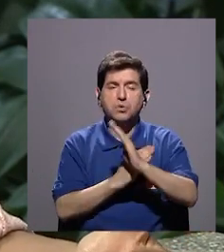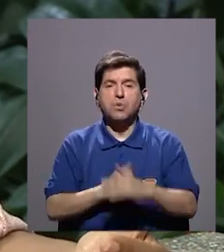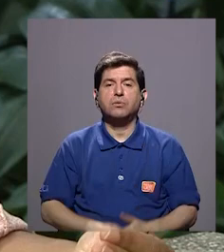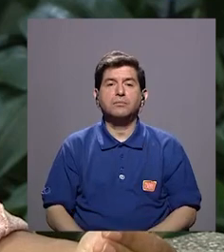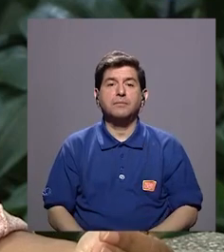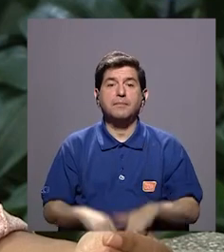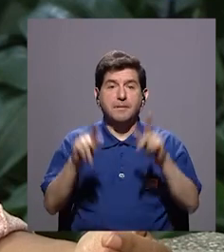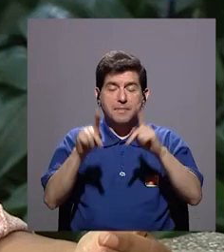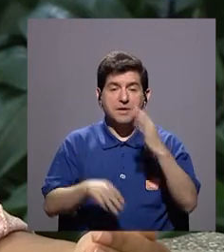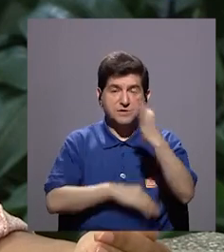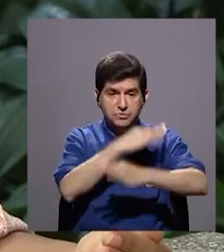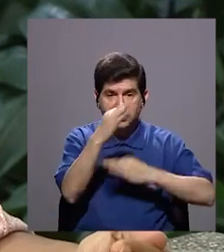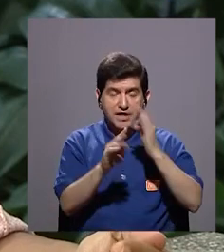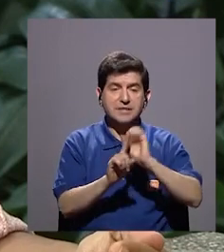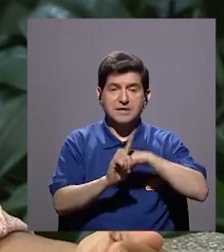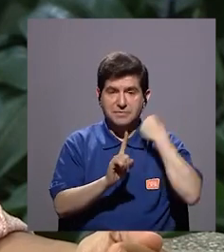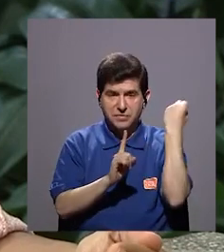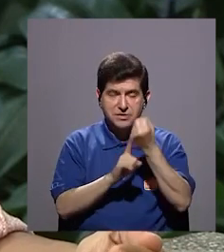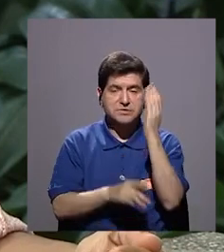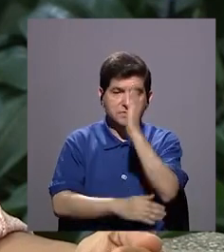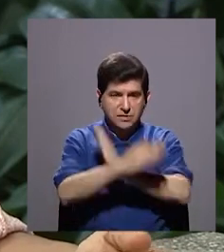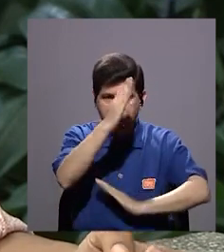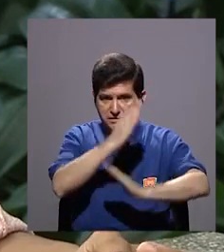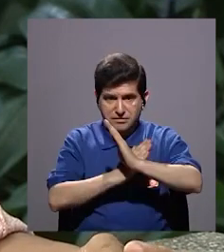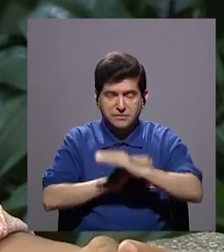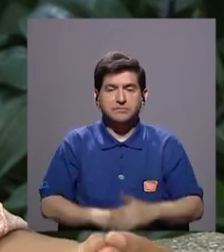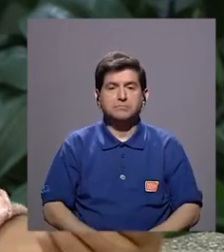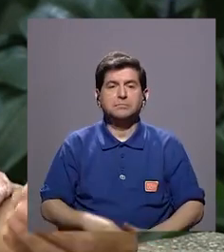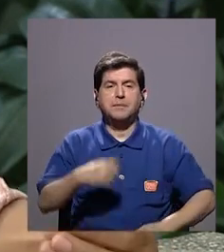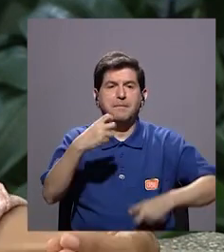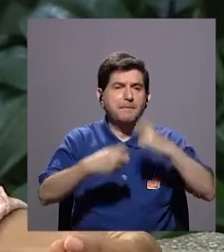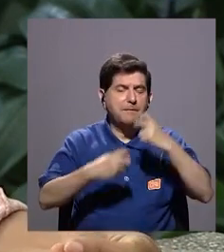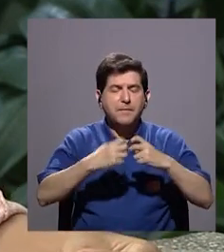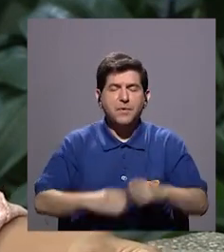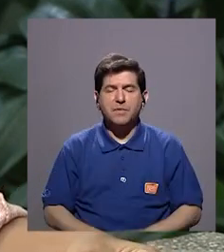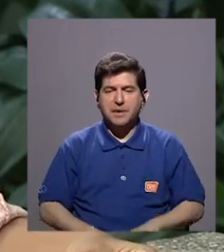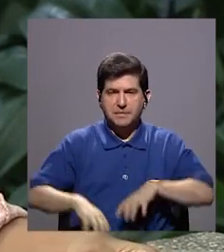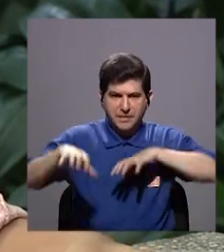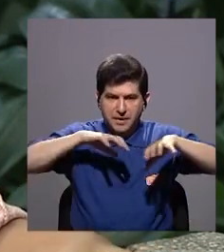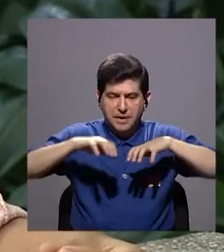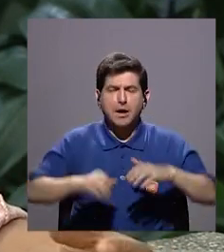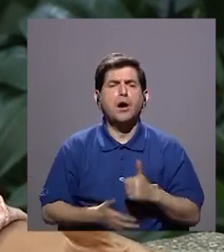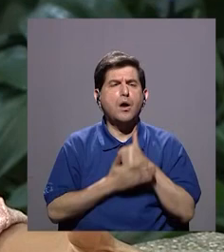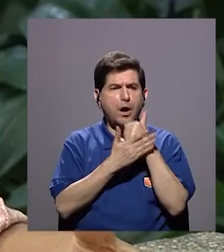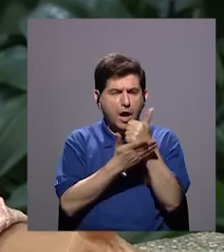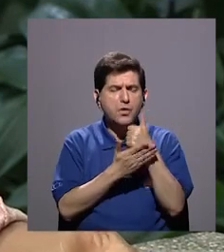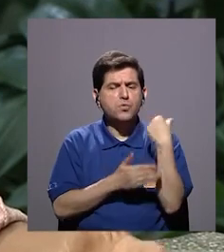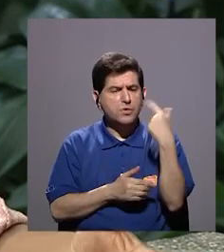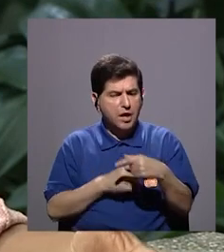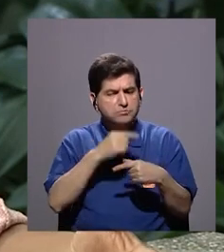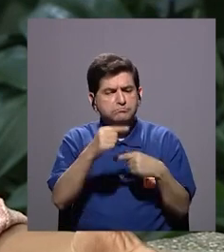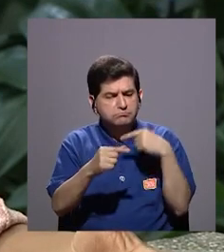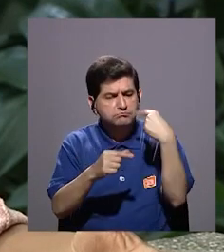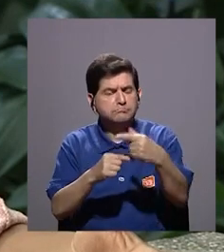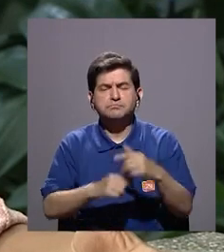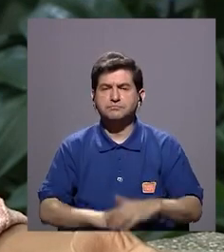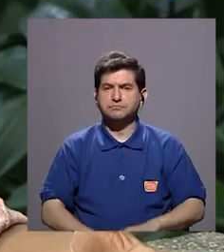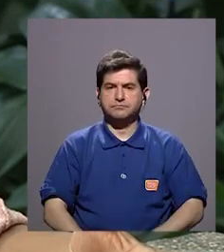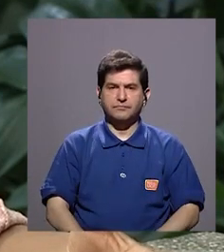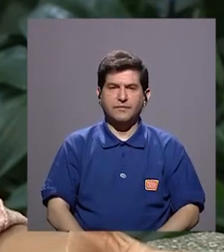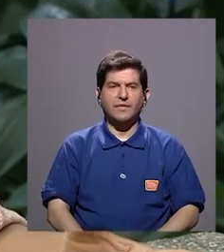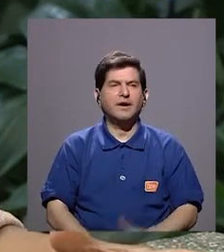de hecho, personas con algún tipo de discapacidad, problema motor, les puede ayudar mucho poco a poco